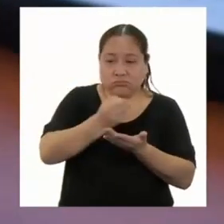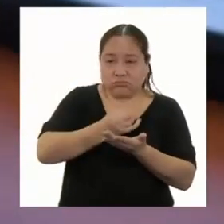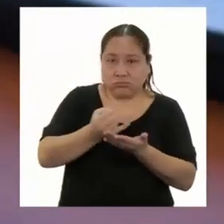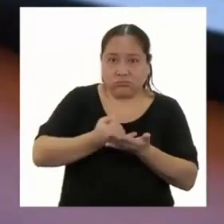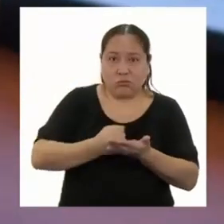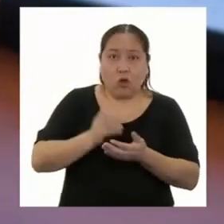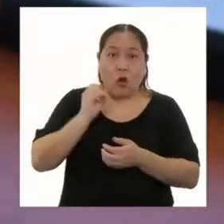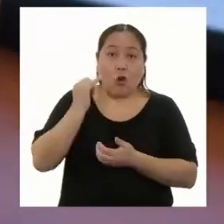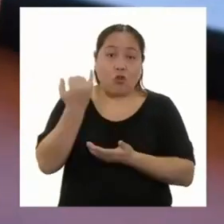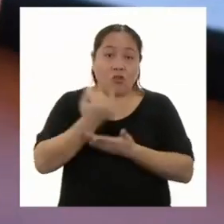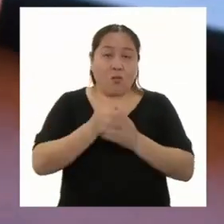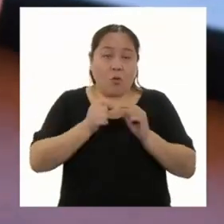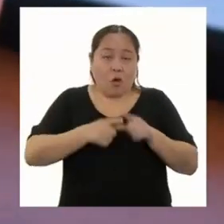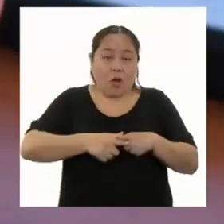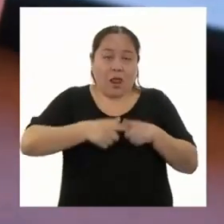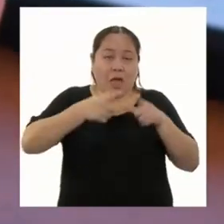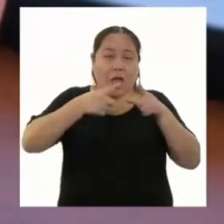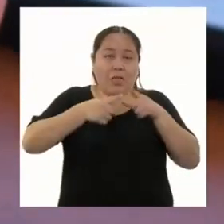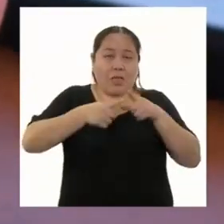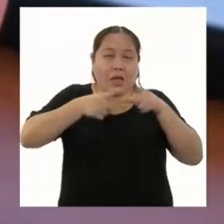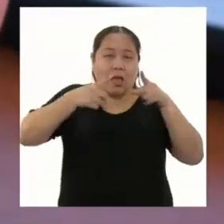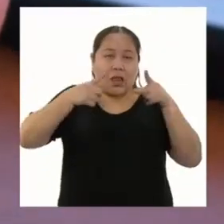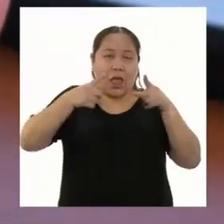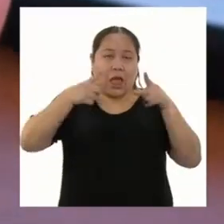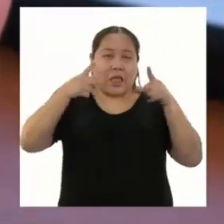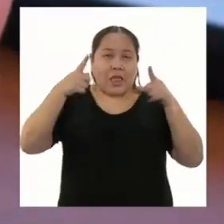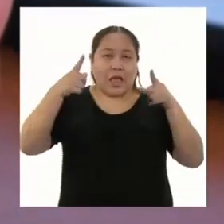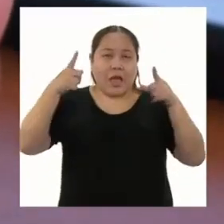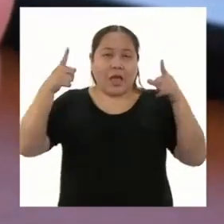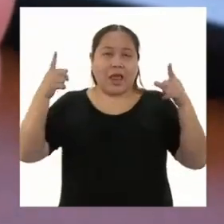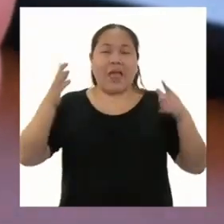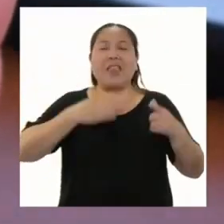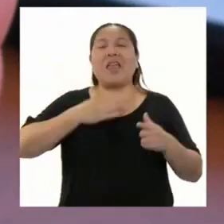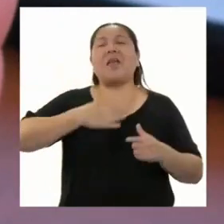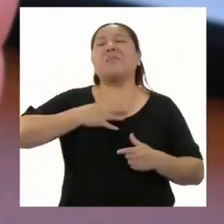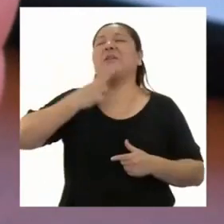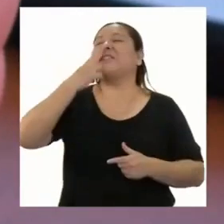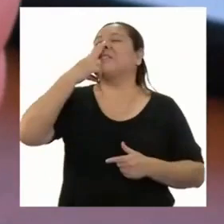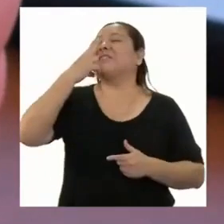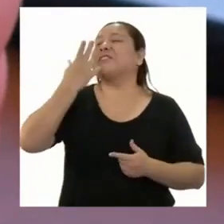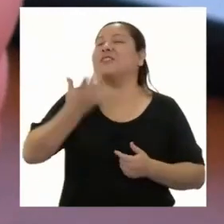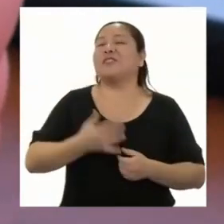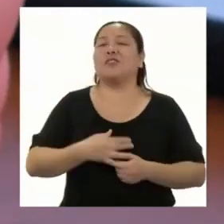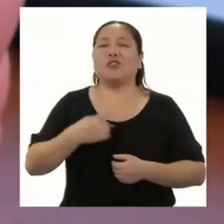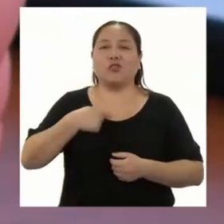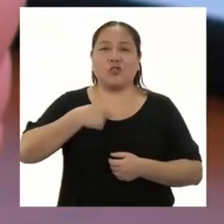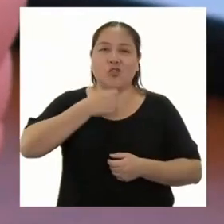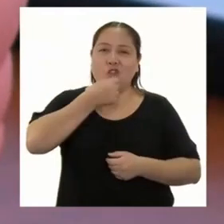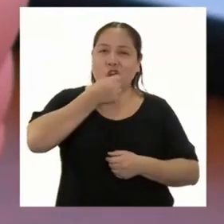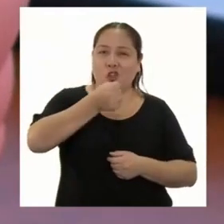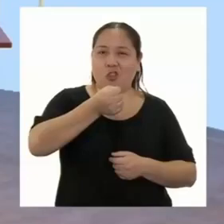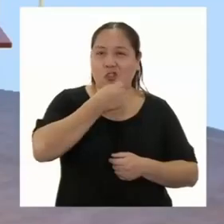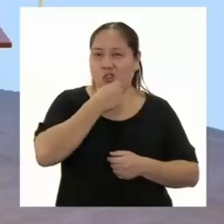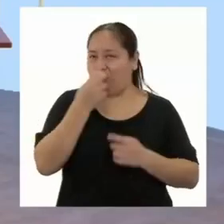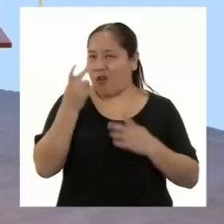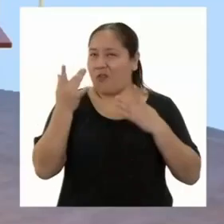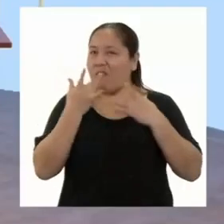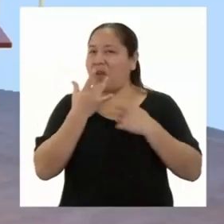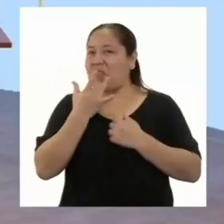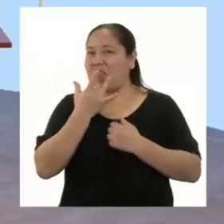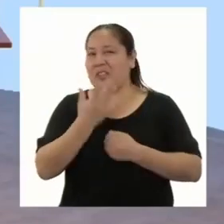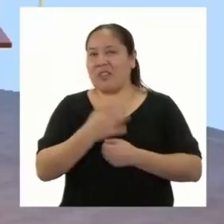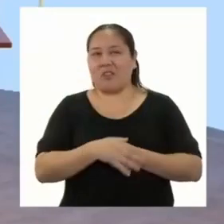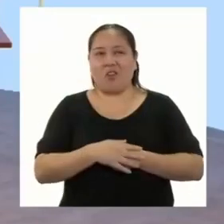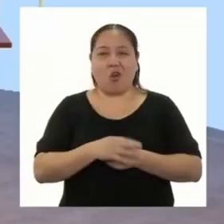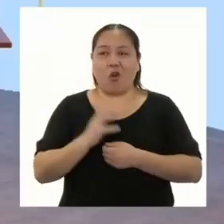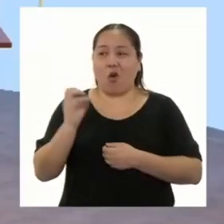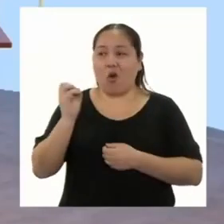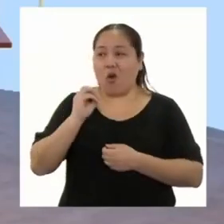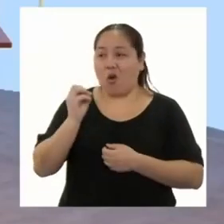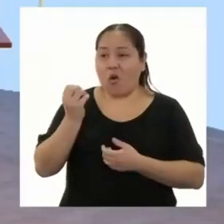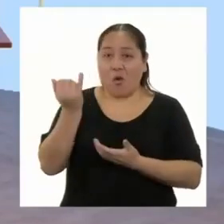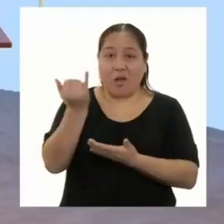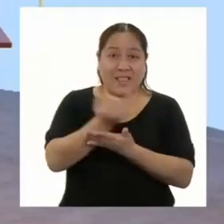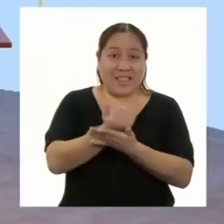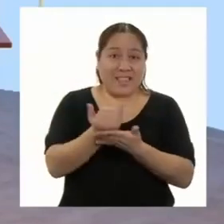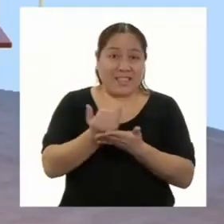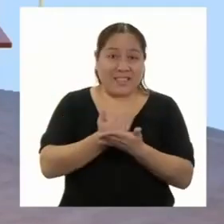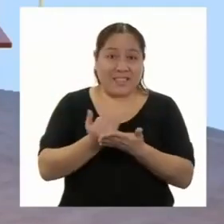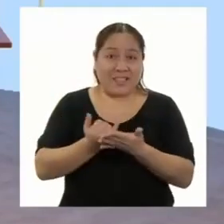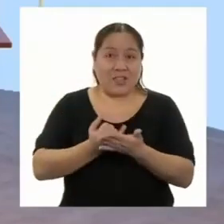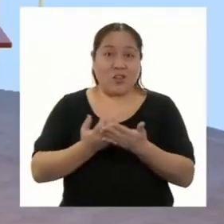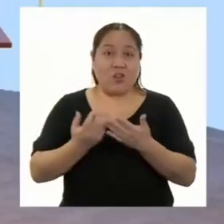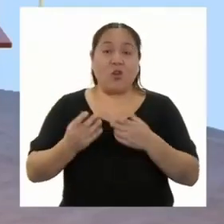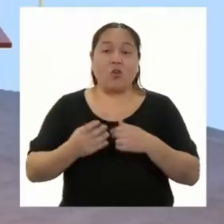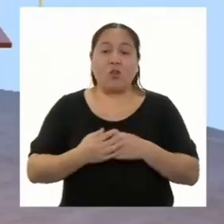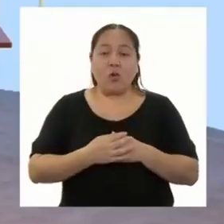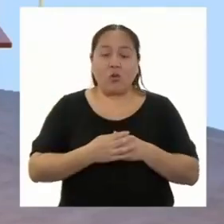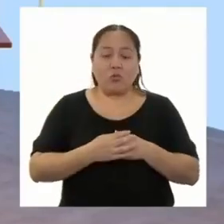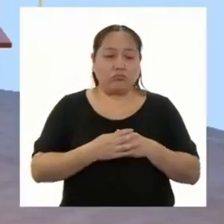grande, muy grande, de Tocino, tu conductor favorito. o haciendo el diseño de un